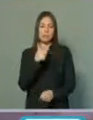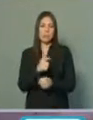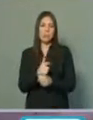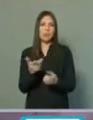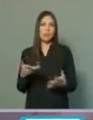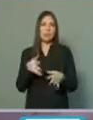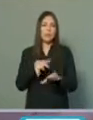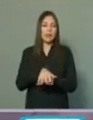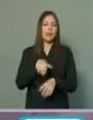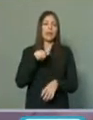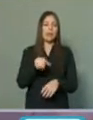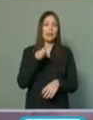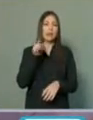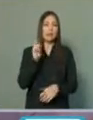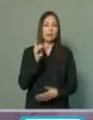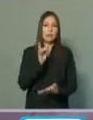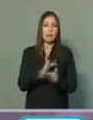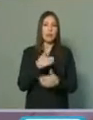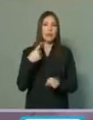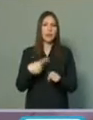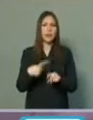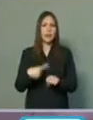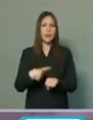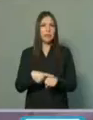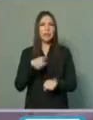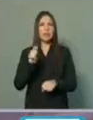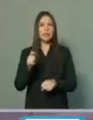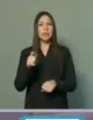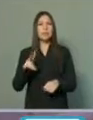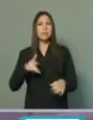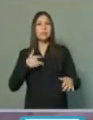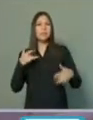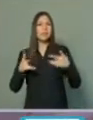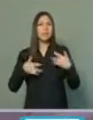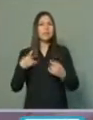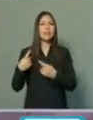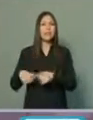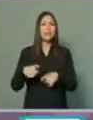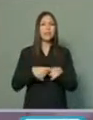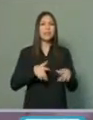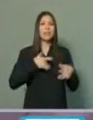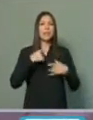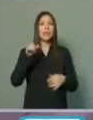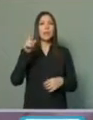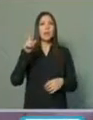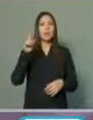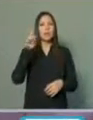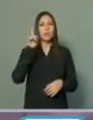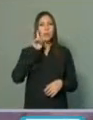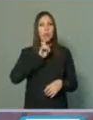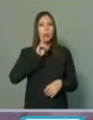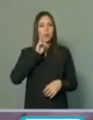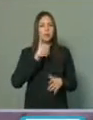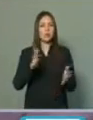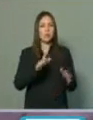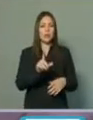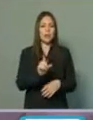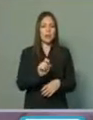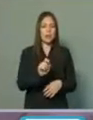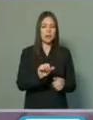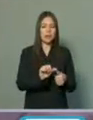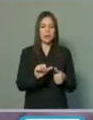integró una serie de sintomatología que venía presentando la gente, sobre todo mujeres, entre los 20 y 50 años de